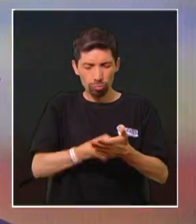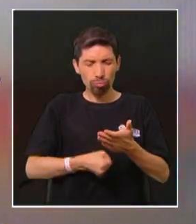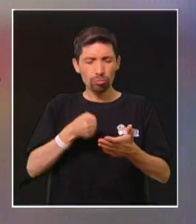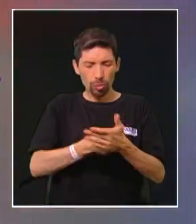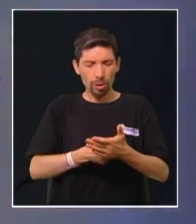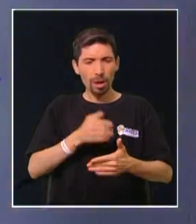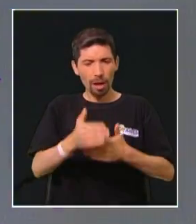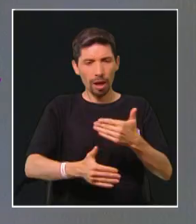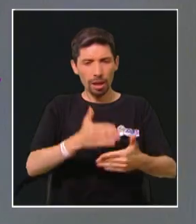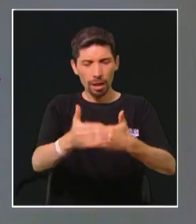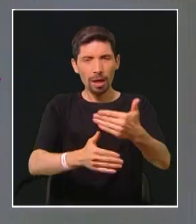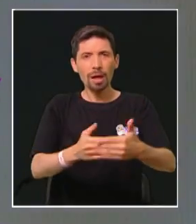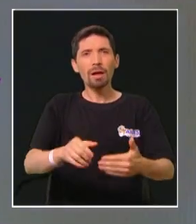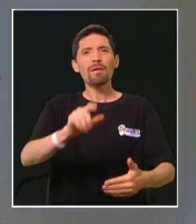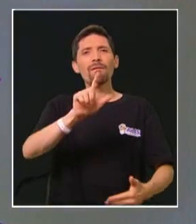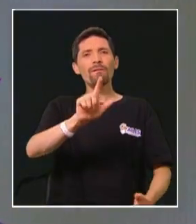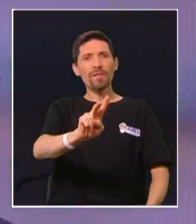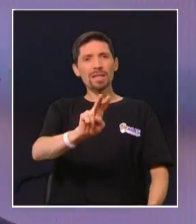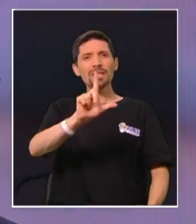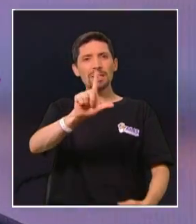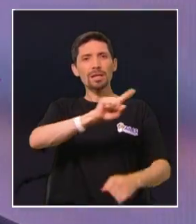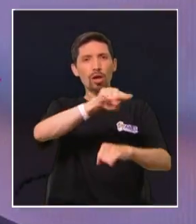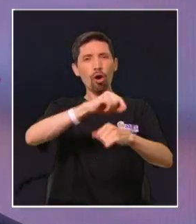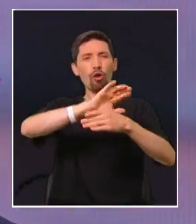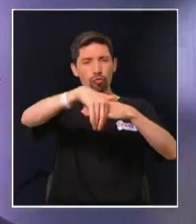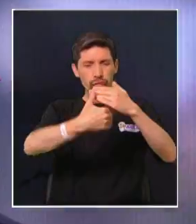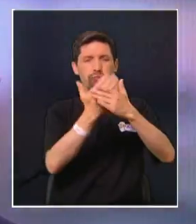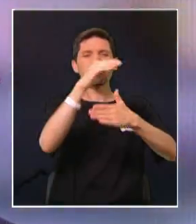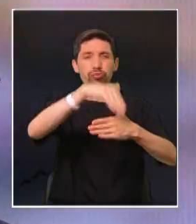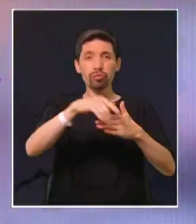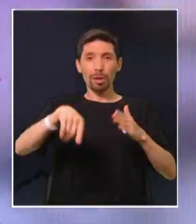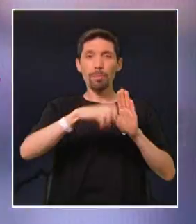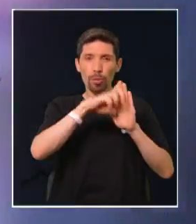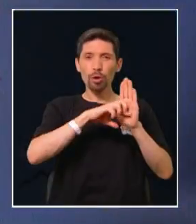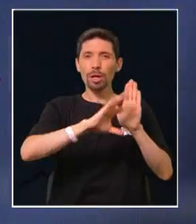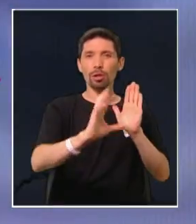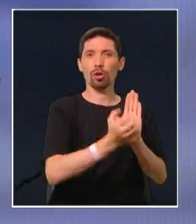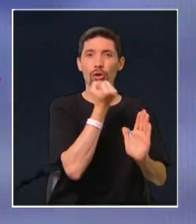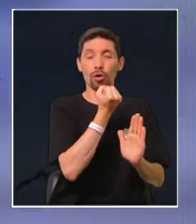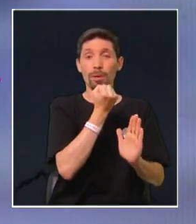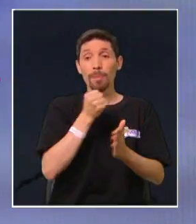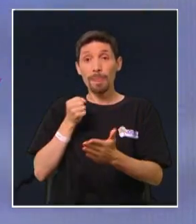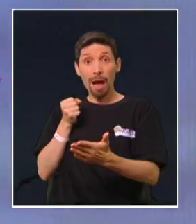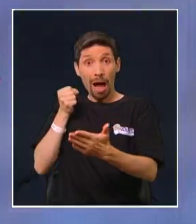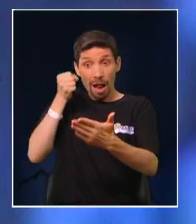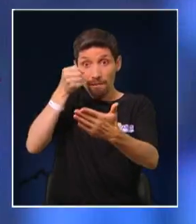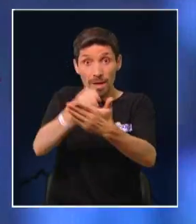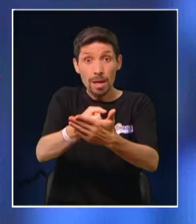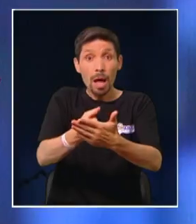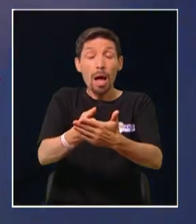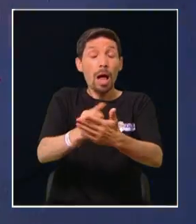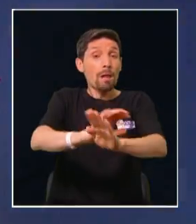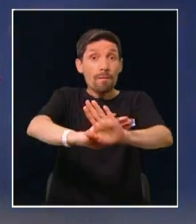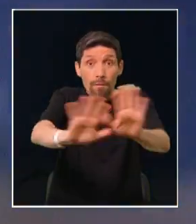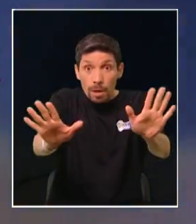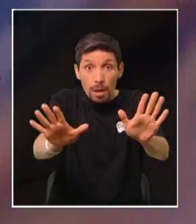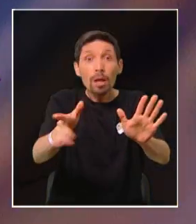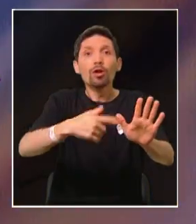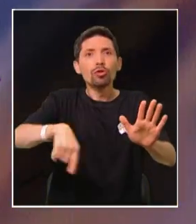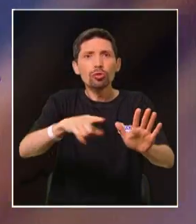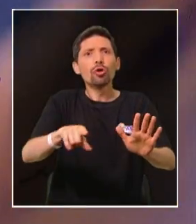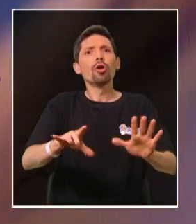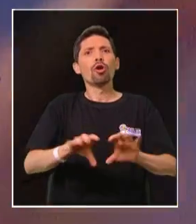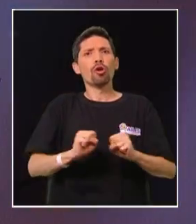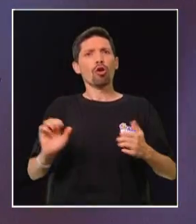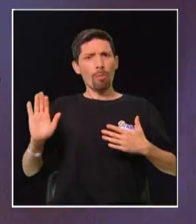estas 27 horas este proyecto. Al final de esta jornada, regalémonos la oportunidad de cumplir el compromiso contraído